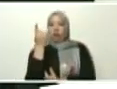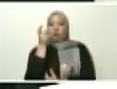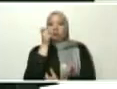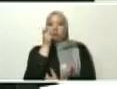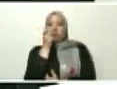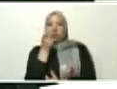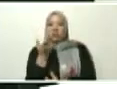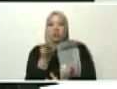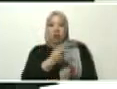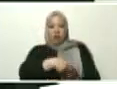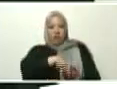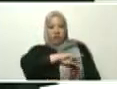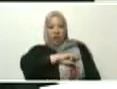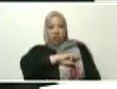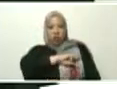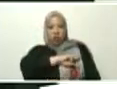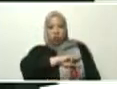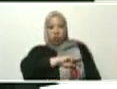arregló o no se arregló.